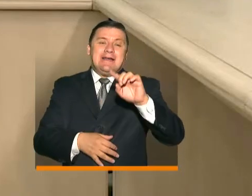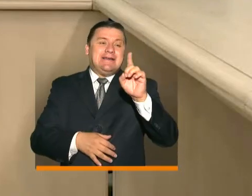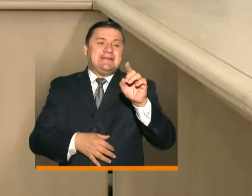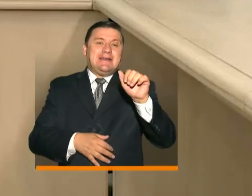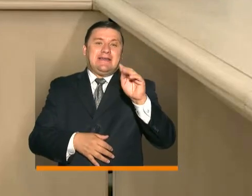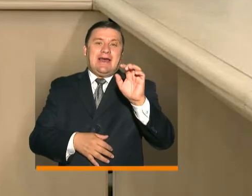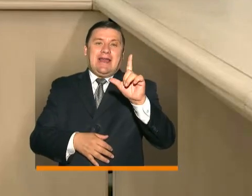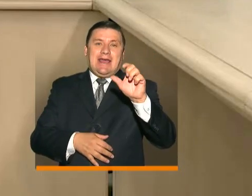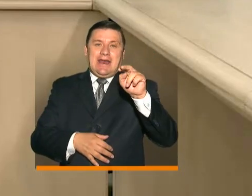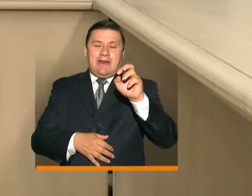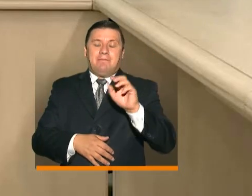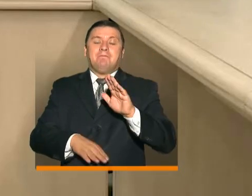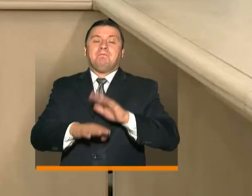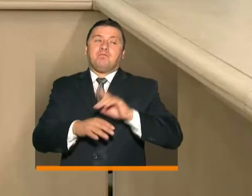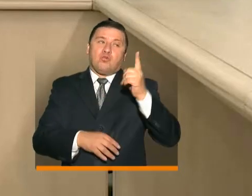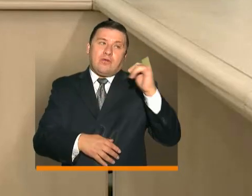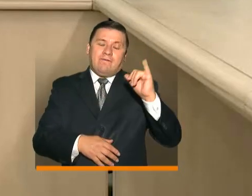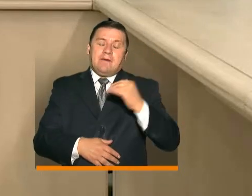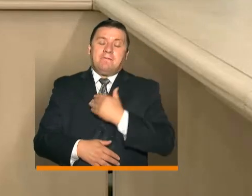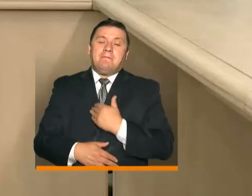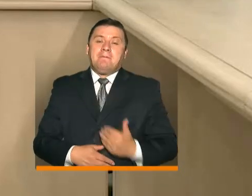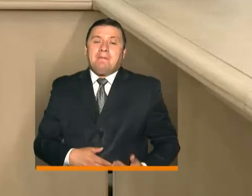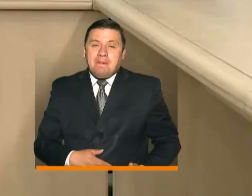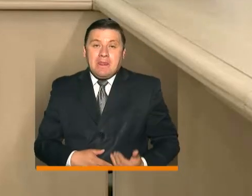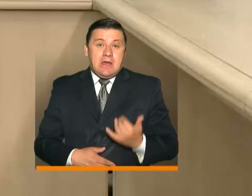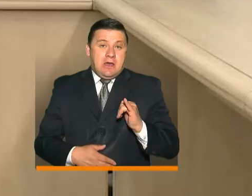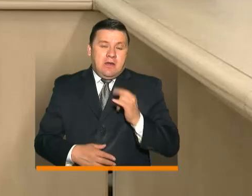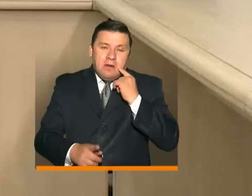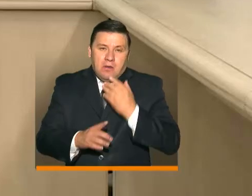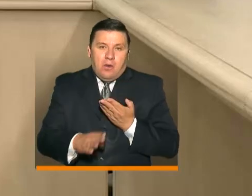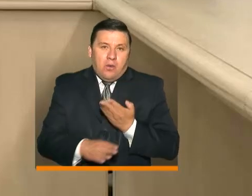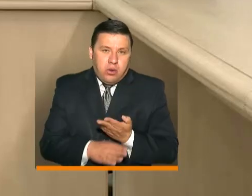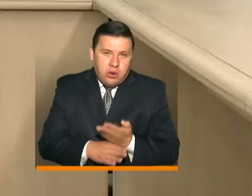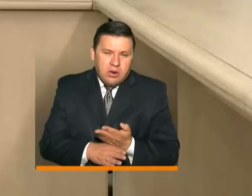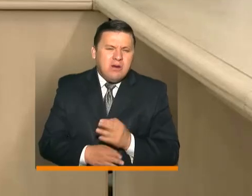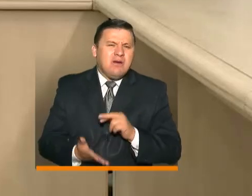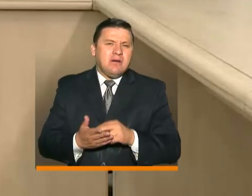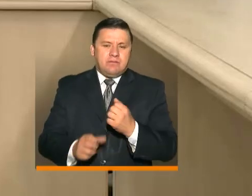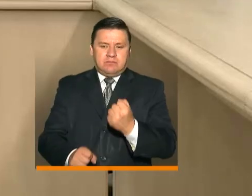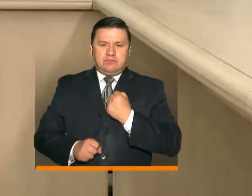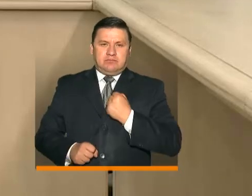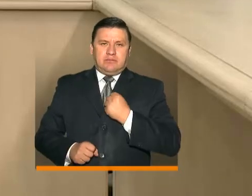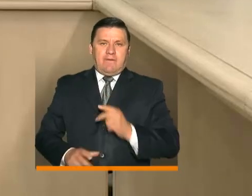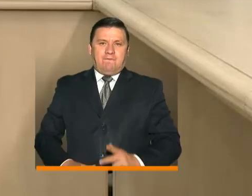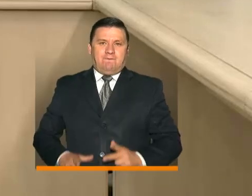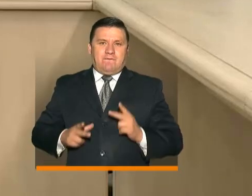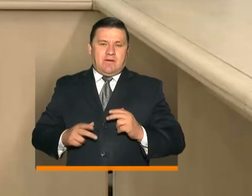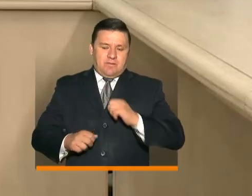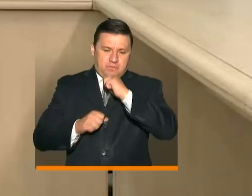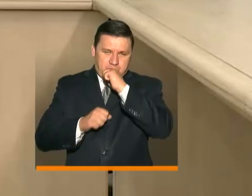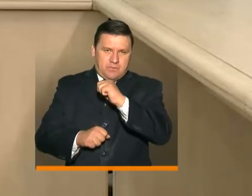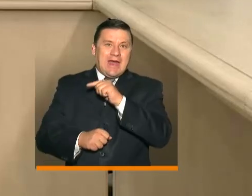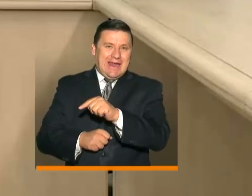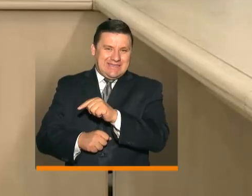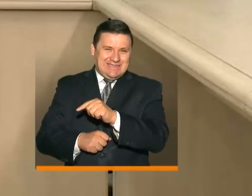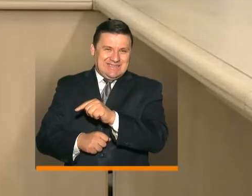Por último, señalarle, señor presidente, que estamos en la propuesta Guardianes de Vida, el héroe sos